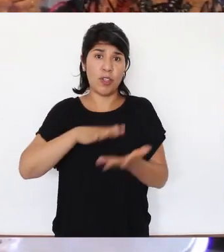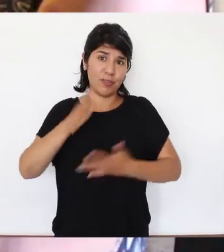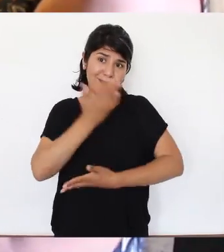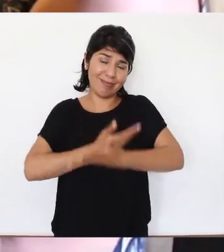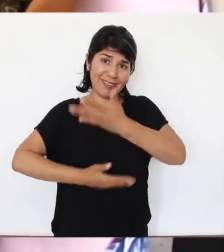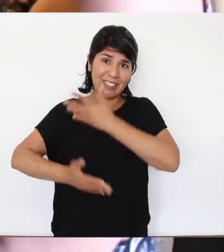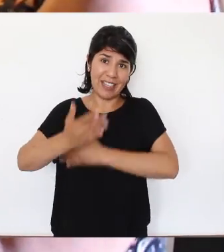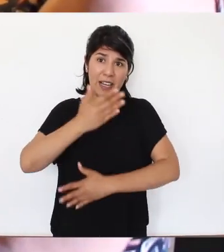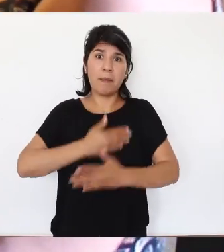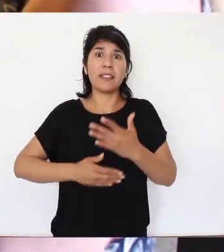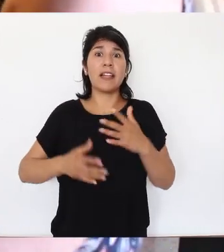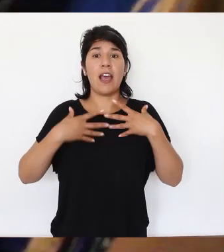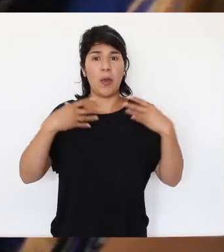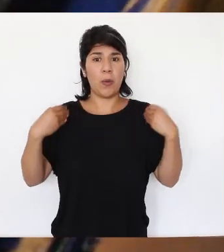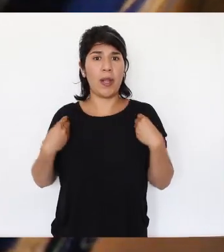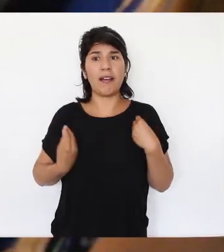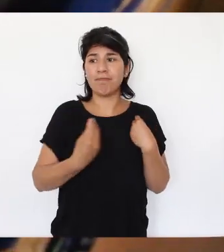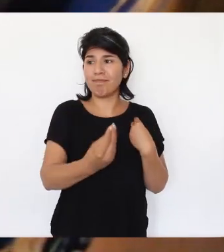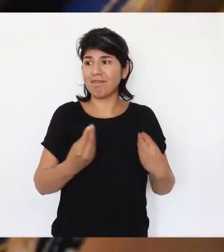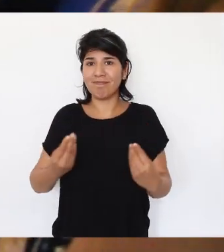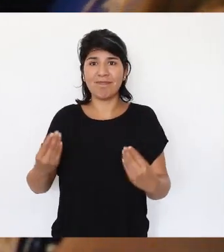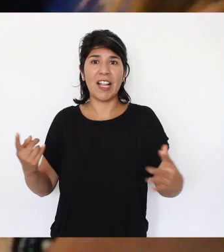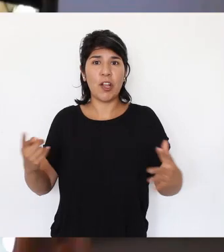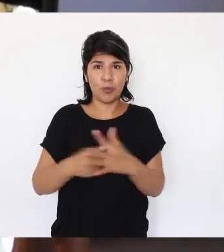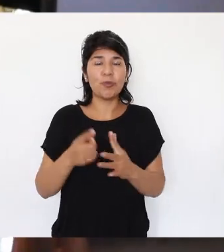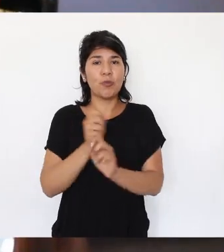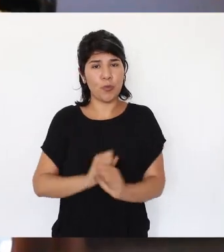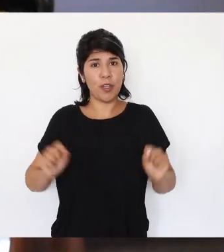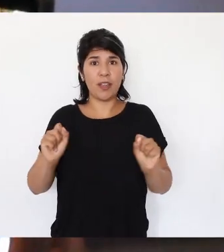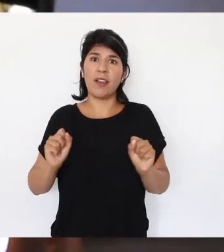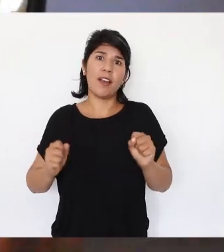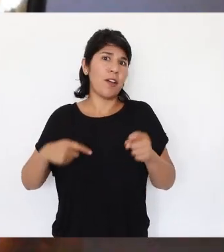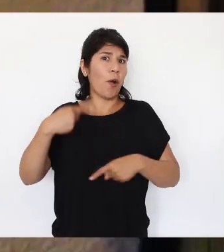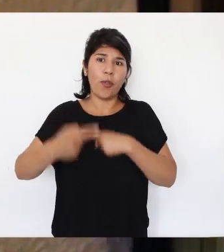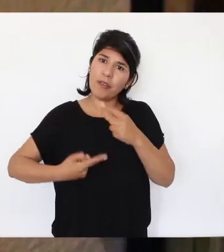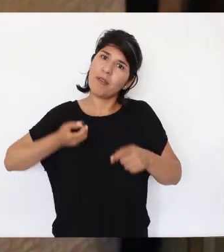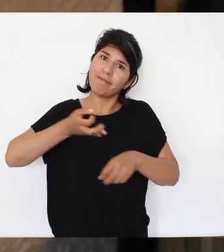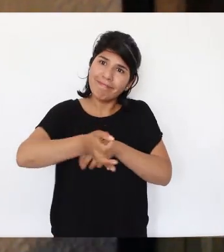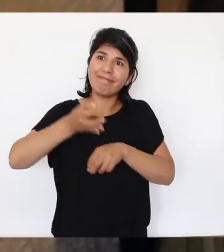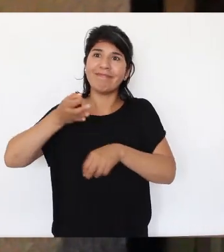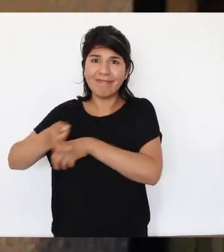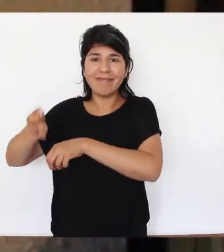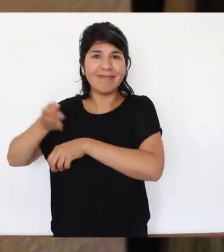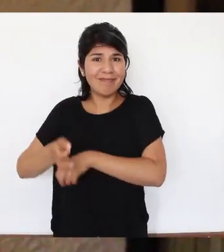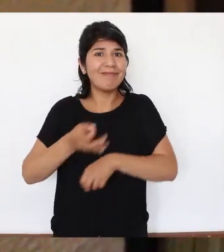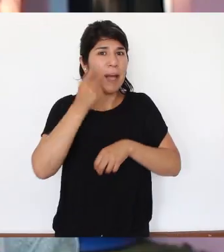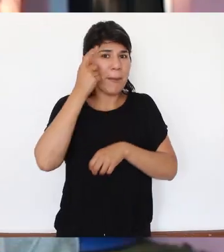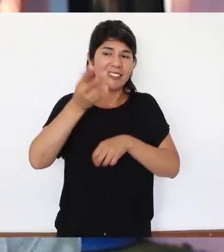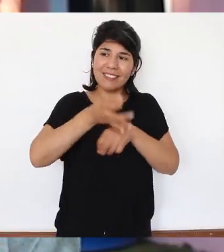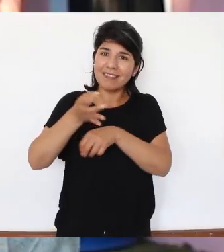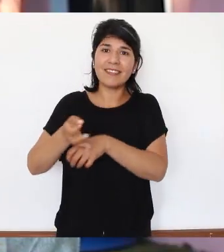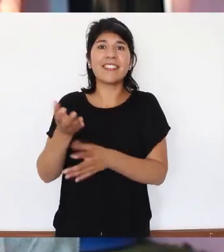en situación de discapacidad este en las escuelas así que bueno seguimos sumando capacitaciones seguimos sumando herramientas